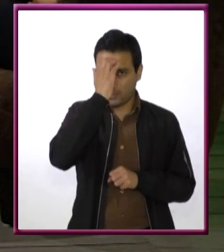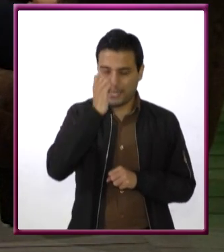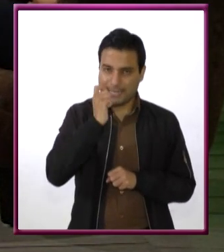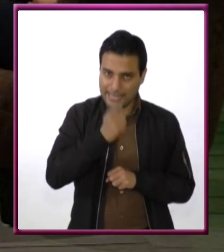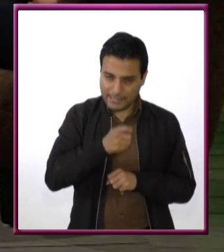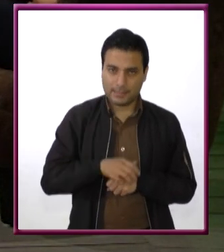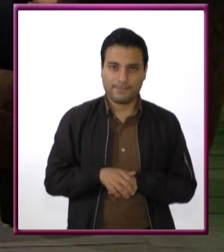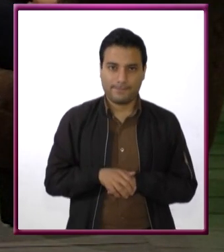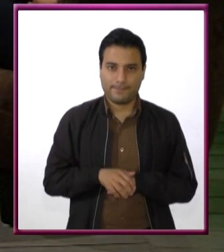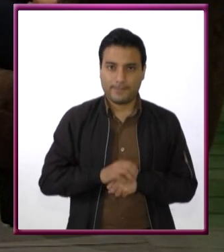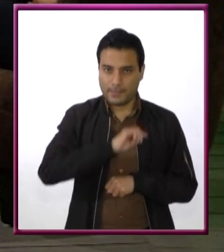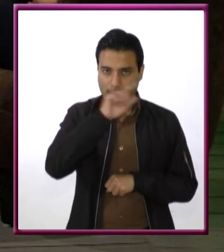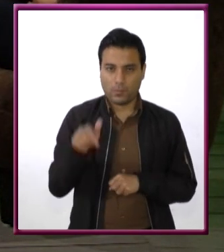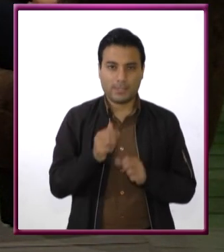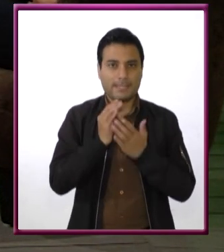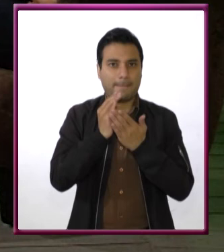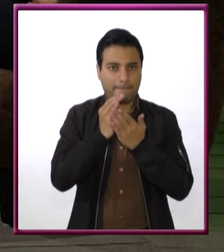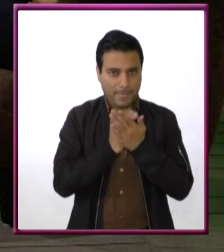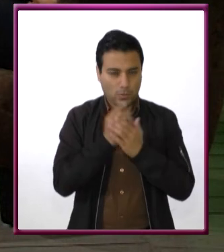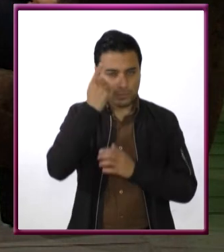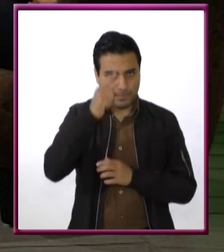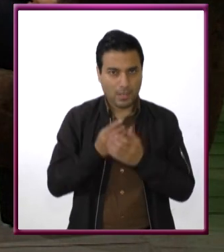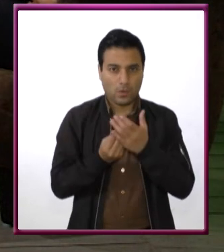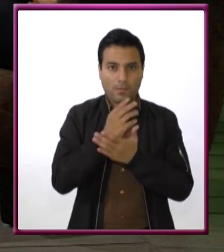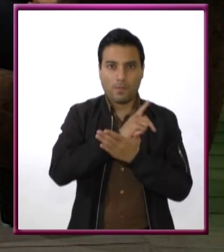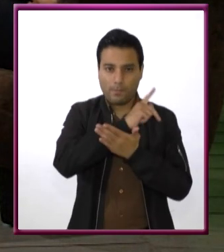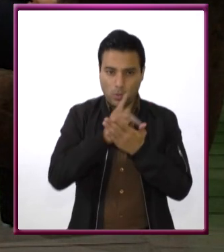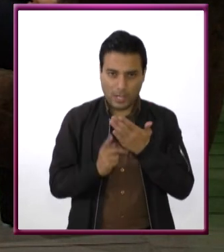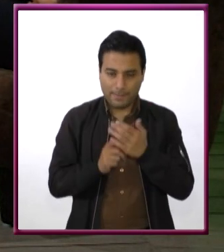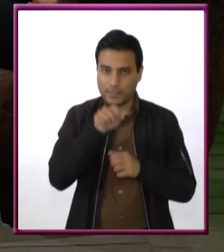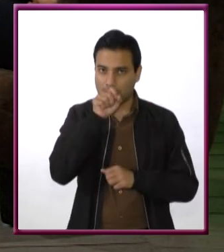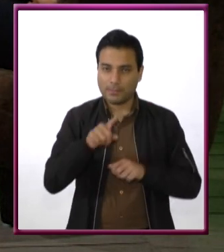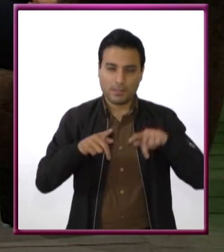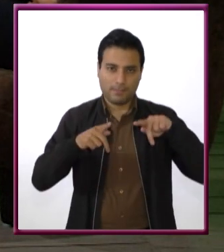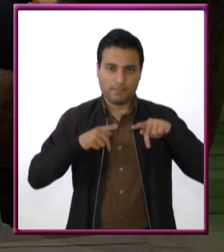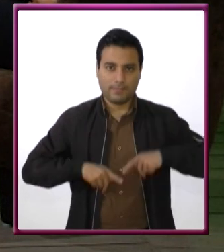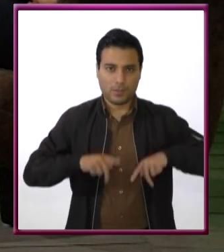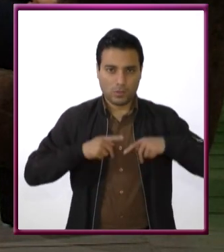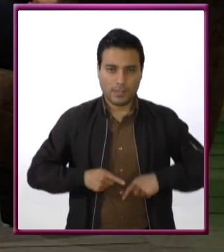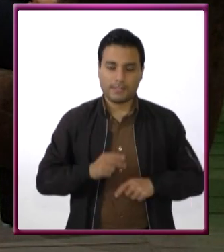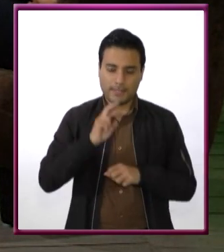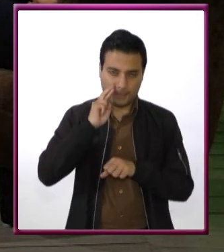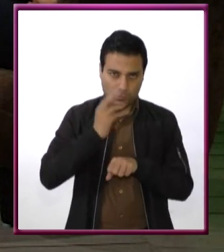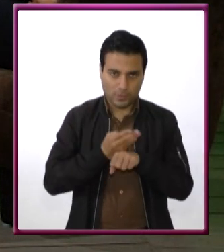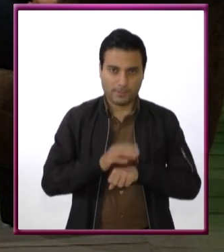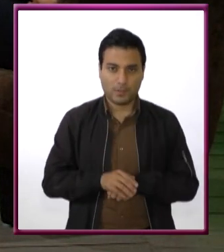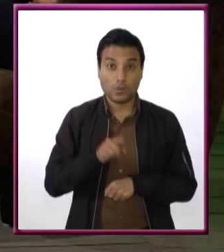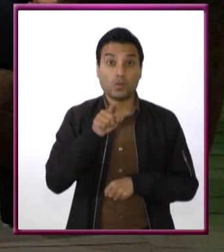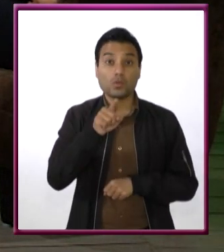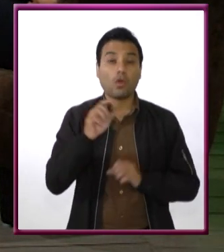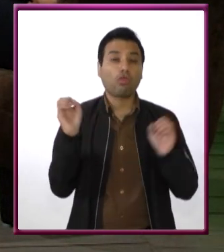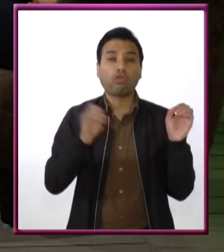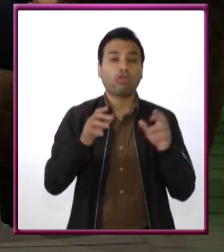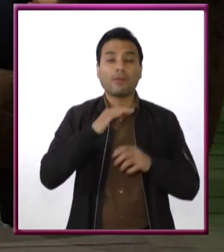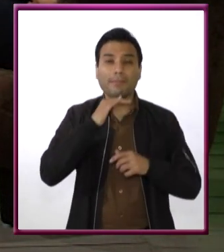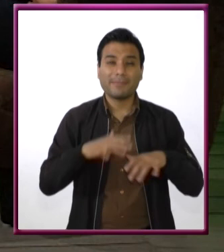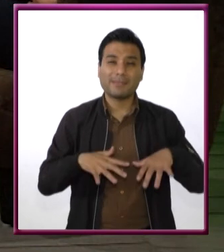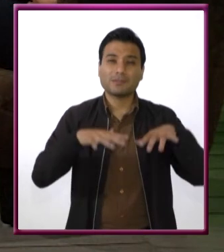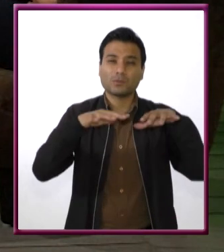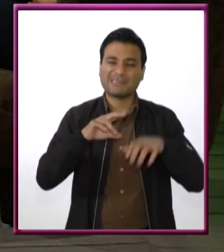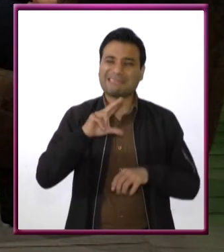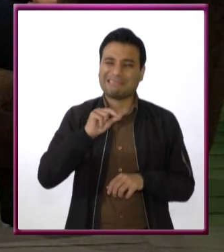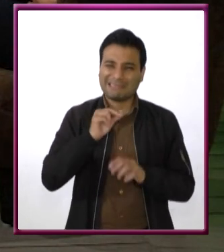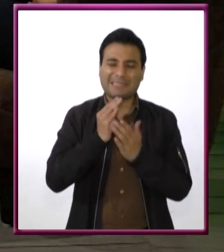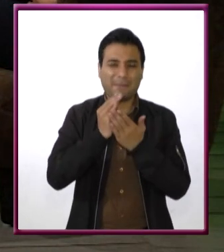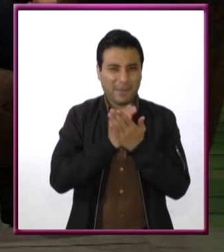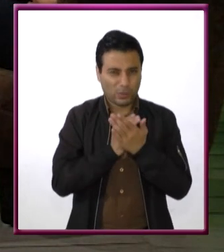es fundamental para impulsar políticas públicas, así como acciones individuales que eviten que se genere más contaminación y, dentro de lo posible, que